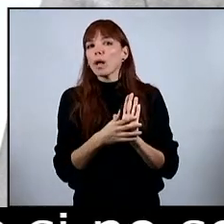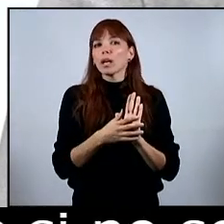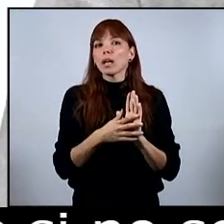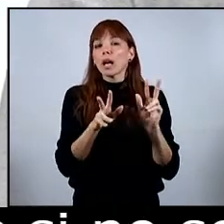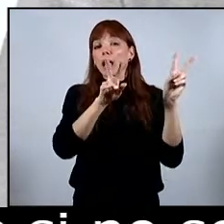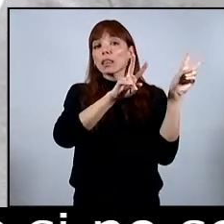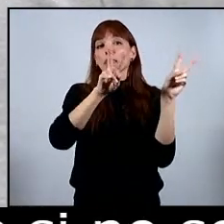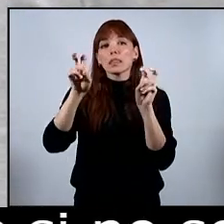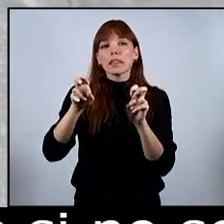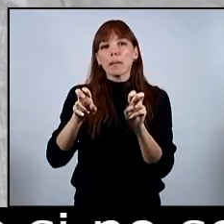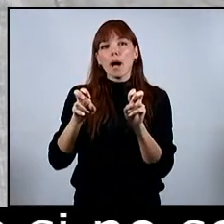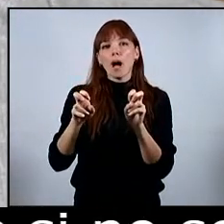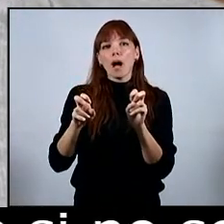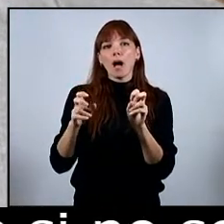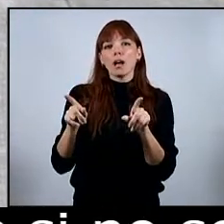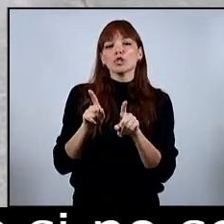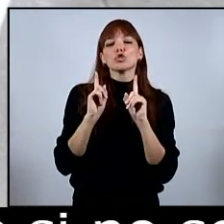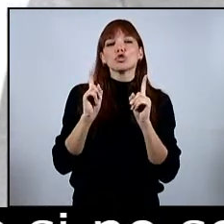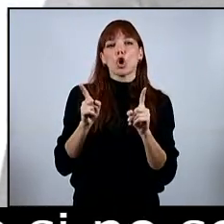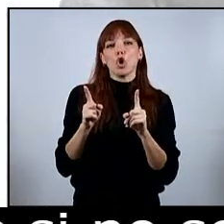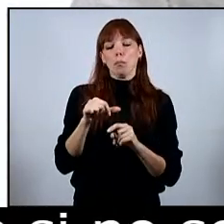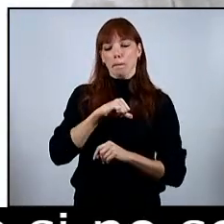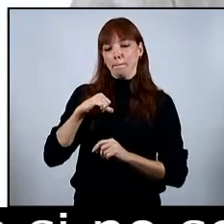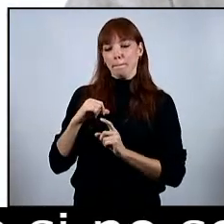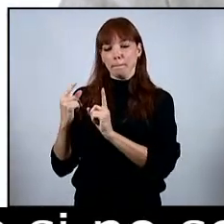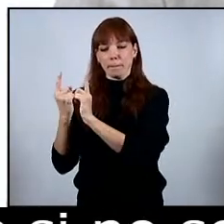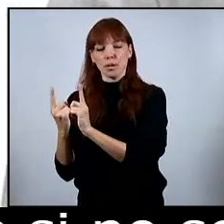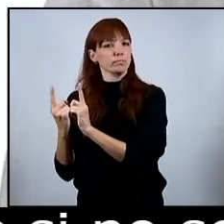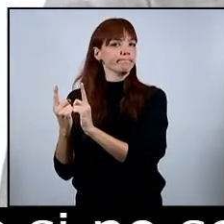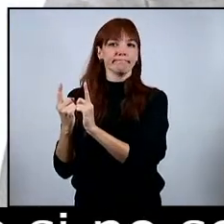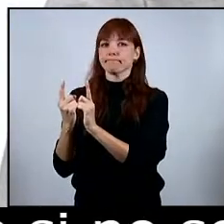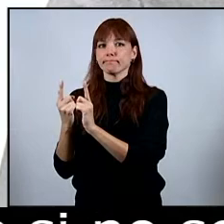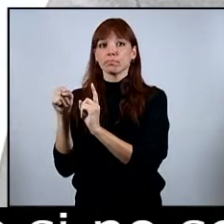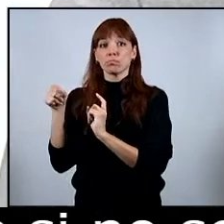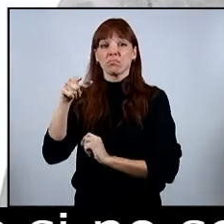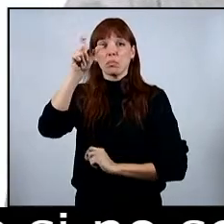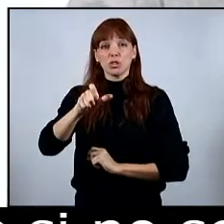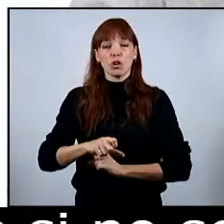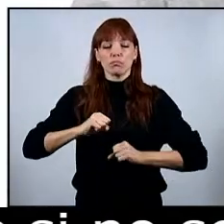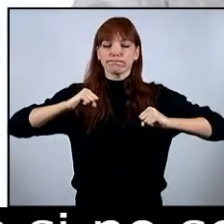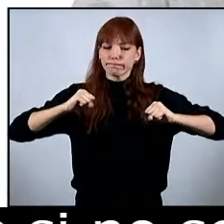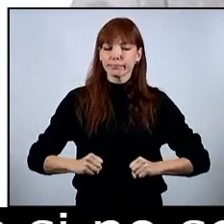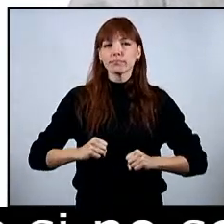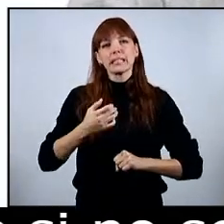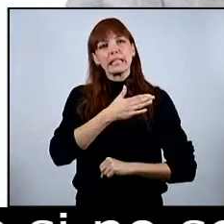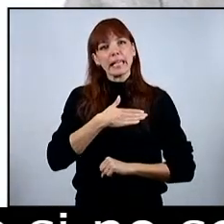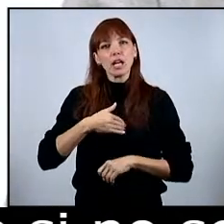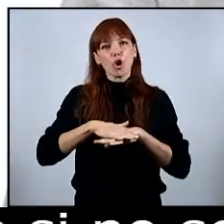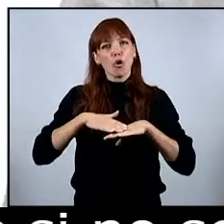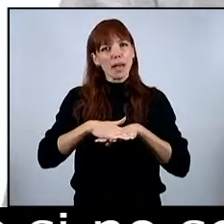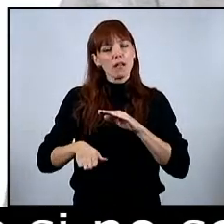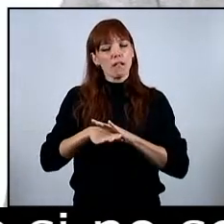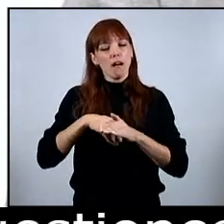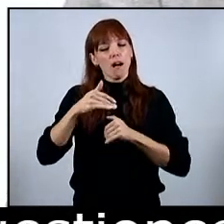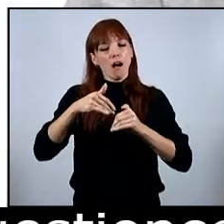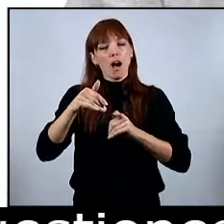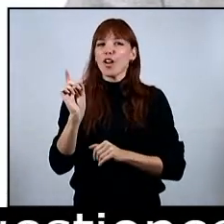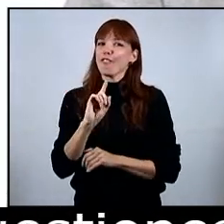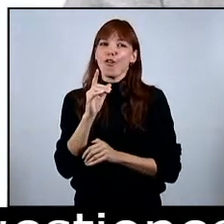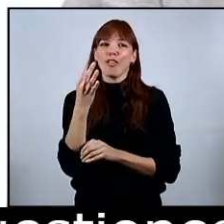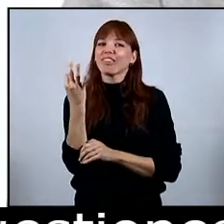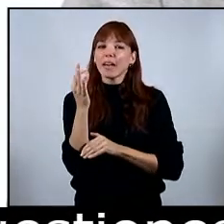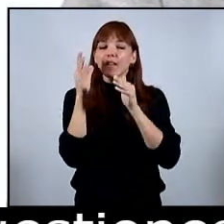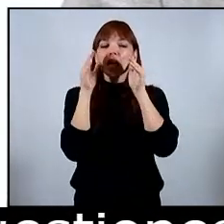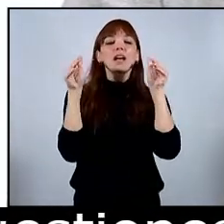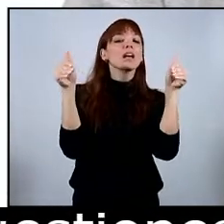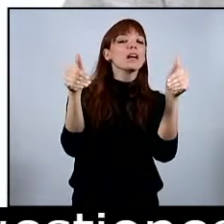no de forma bilateral y pensando en los intereses de un señor que quiere, como digo, perpetuarse en el poder, sino pensando en el interés de todos los españoles